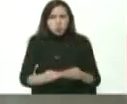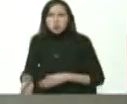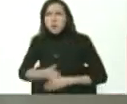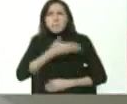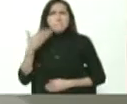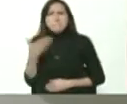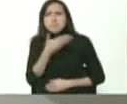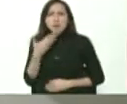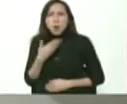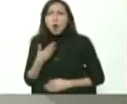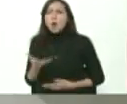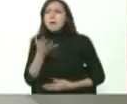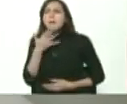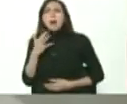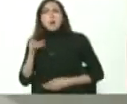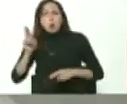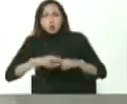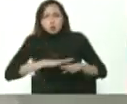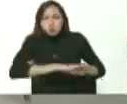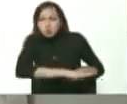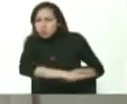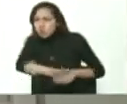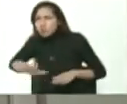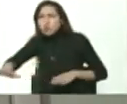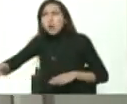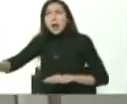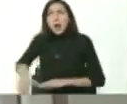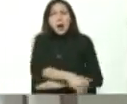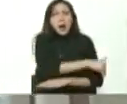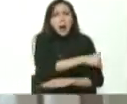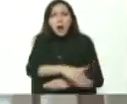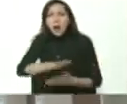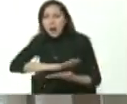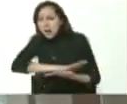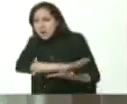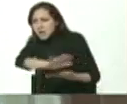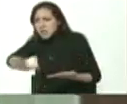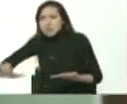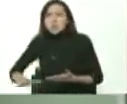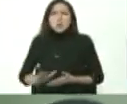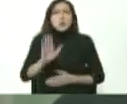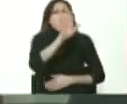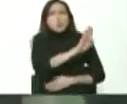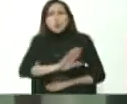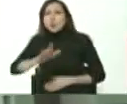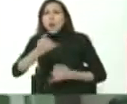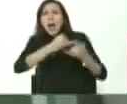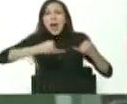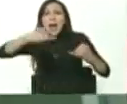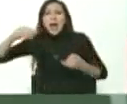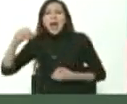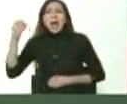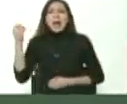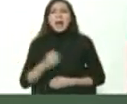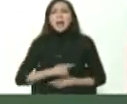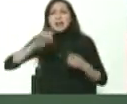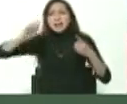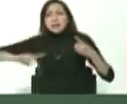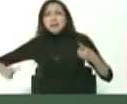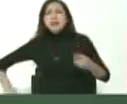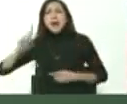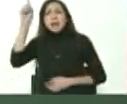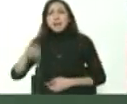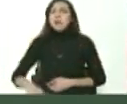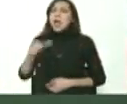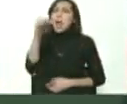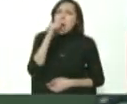desde el manto asfáltico, todo lo que son los frises exteriores, sistema eléctrico, todos los puntos de aguas blancas, puntos de